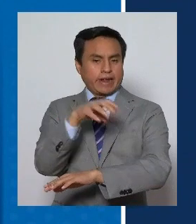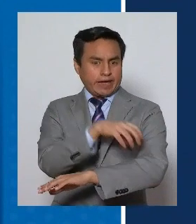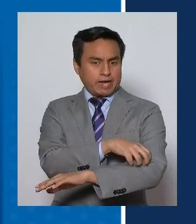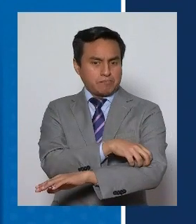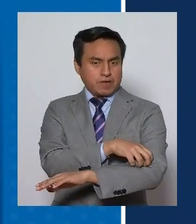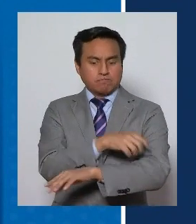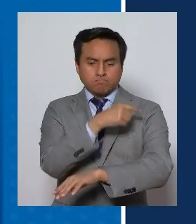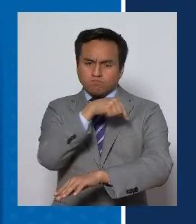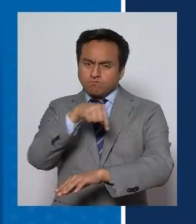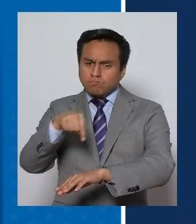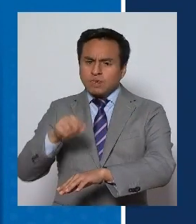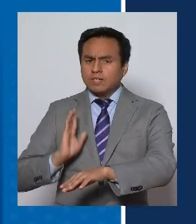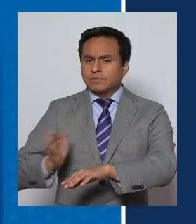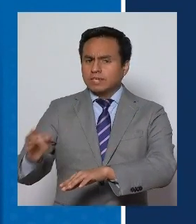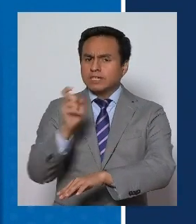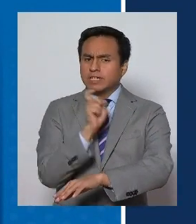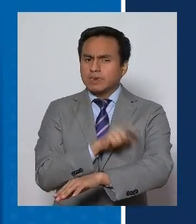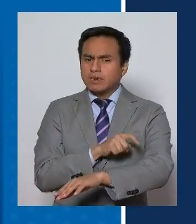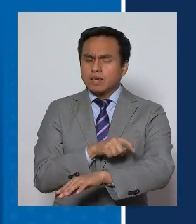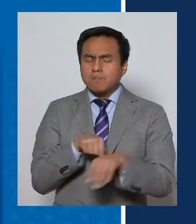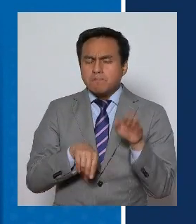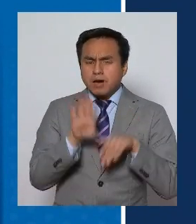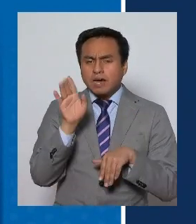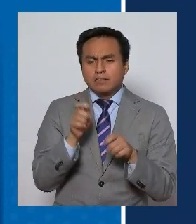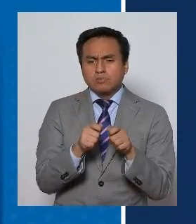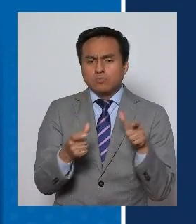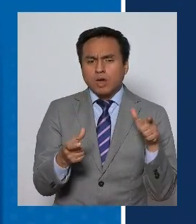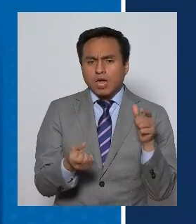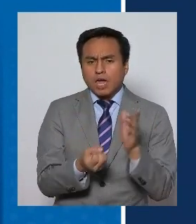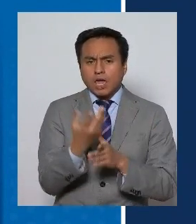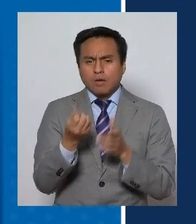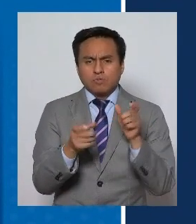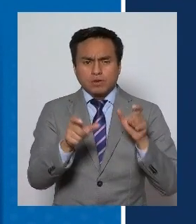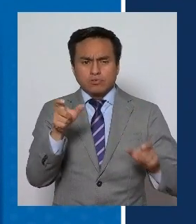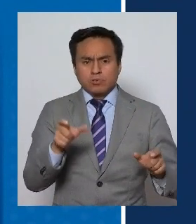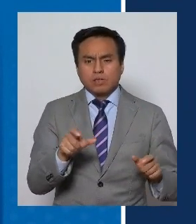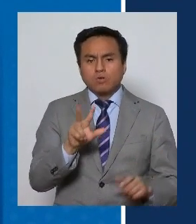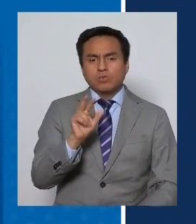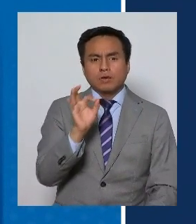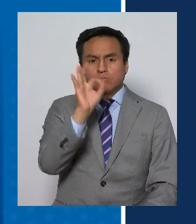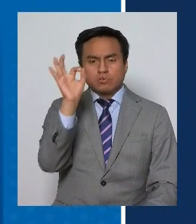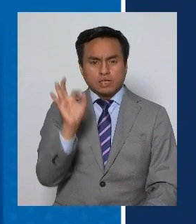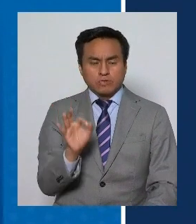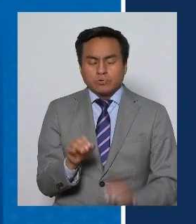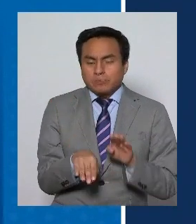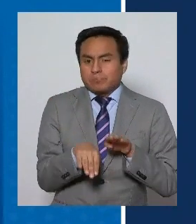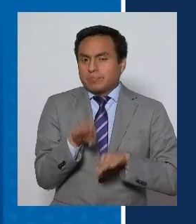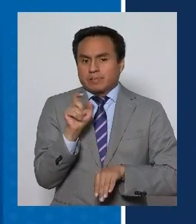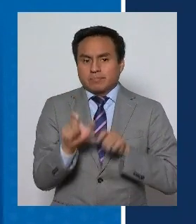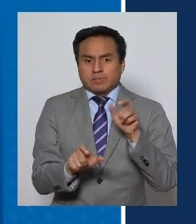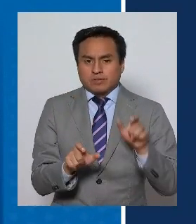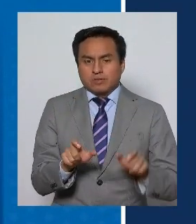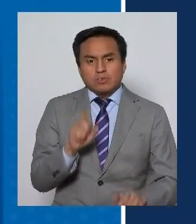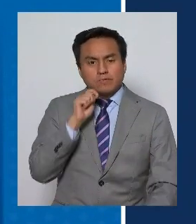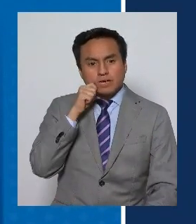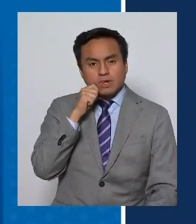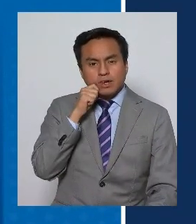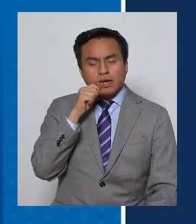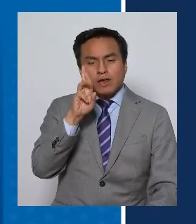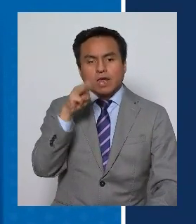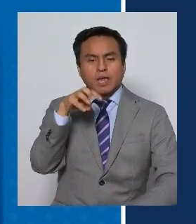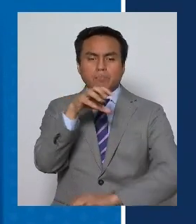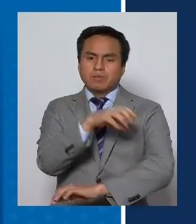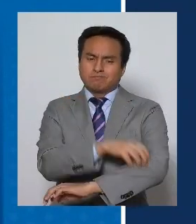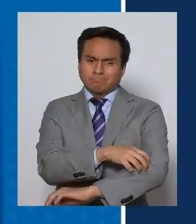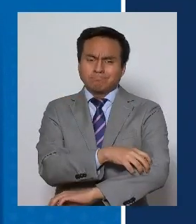se concentra el mayor número de casos nuevos. Más de un 80% de los casos nuevos son en la región